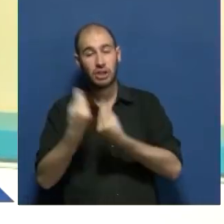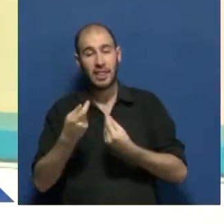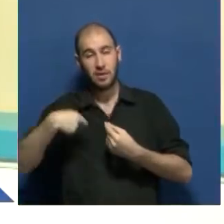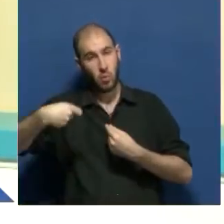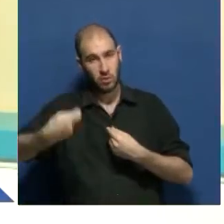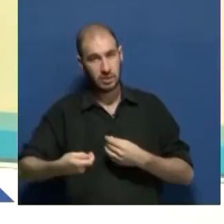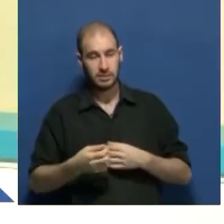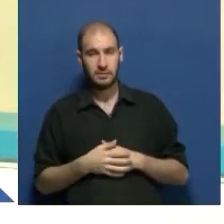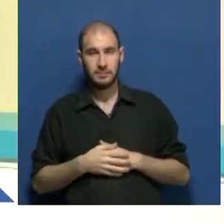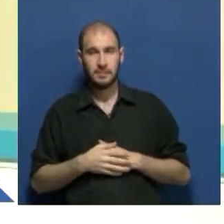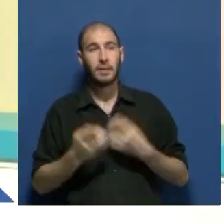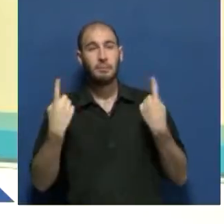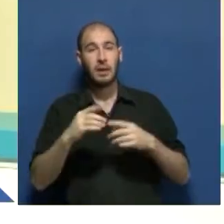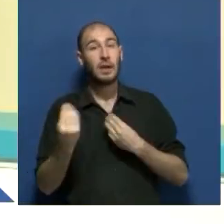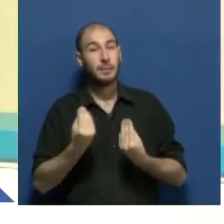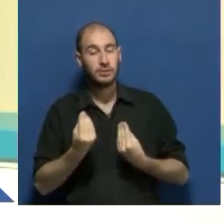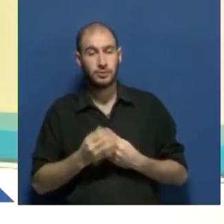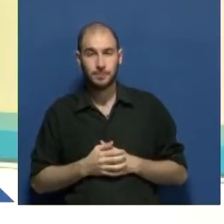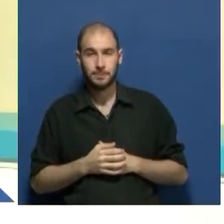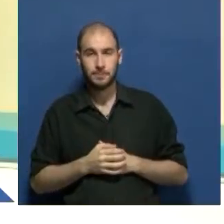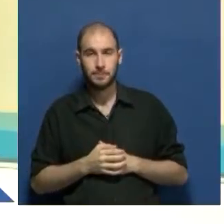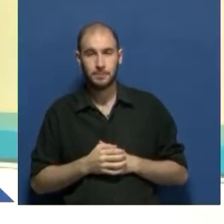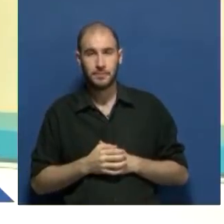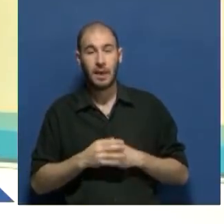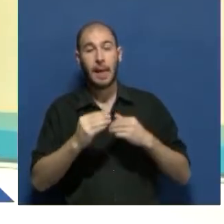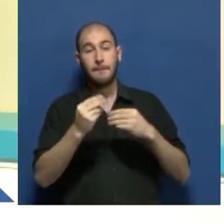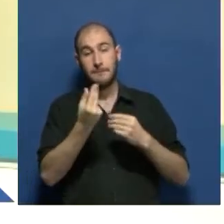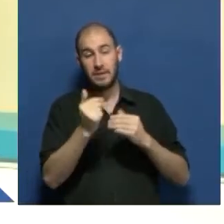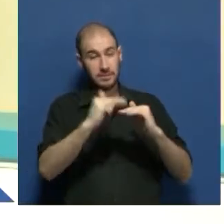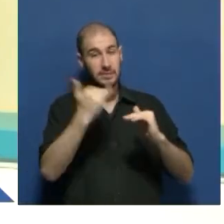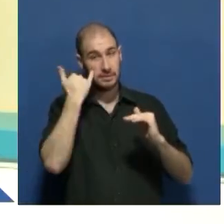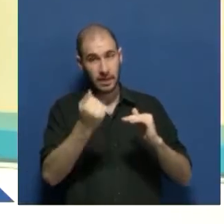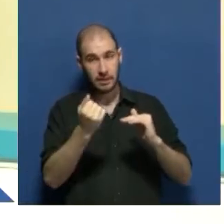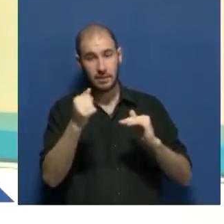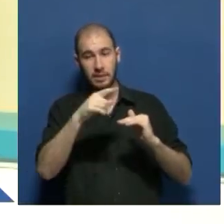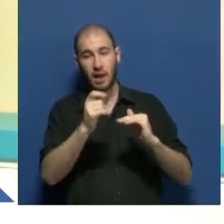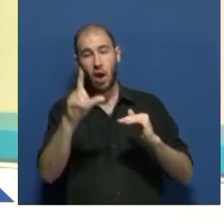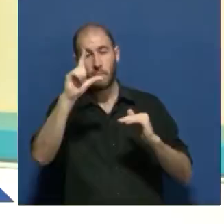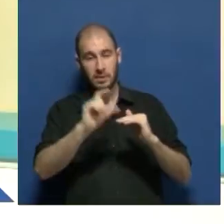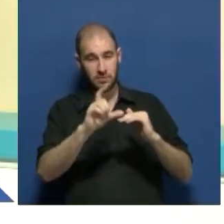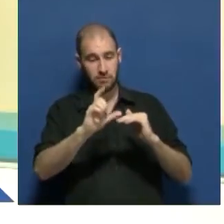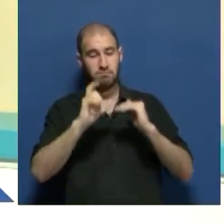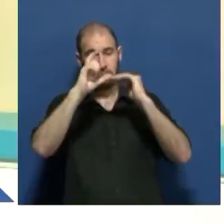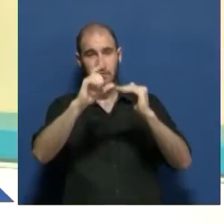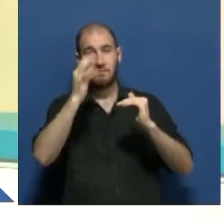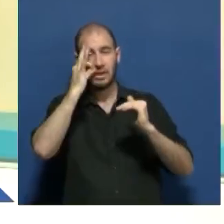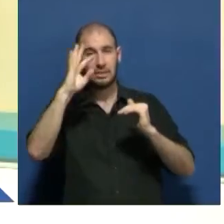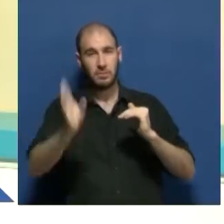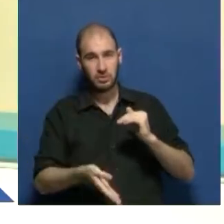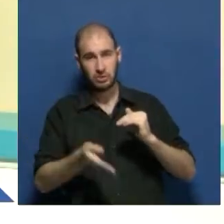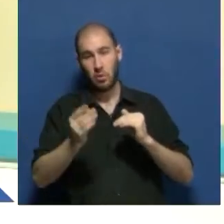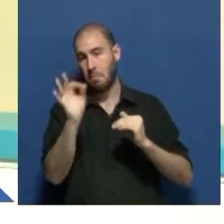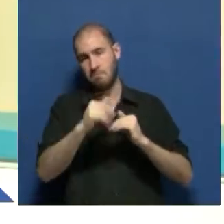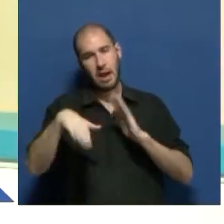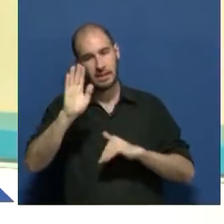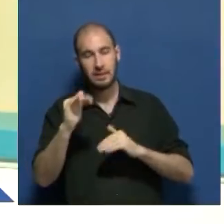cuotas. Lo que pasó es que sobre el precio que ya estaba se le aplicó un aumento sobre un 20% o